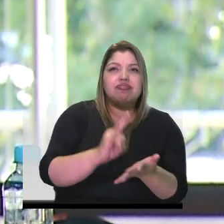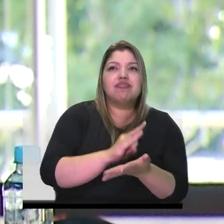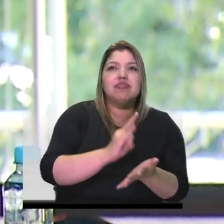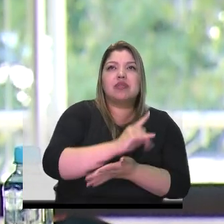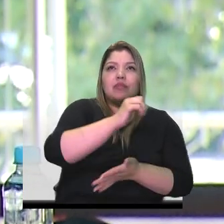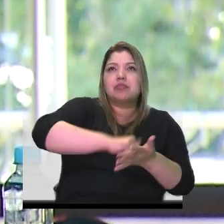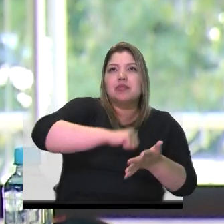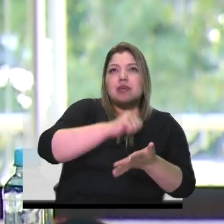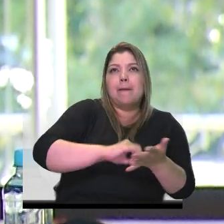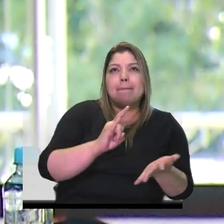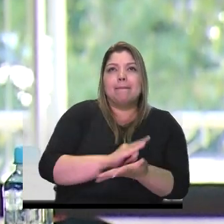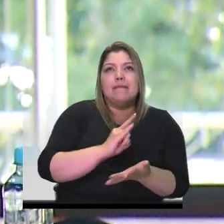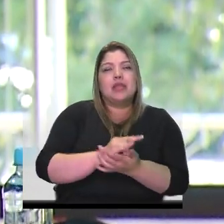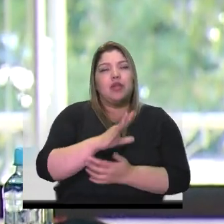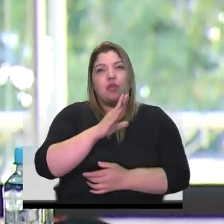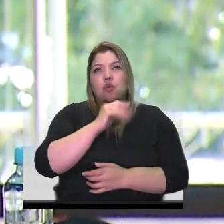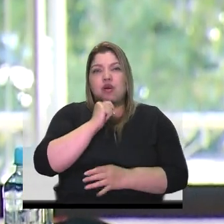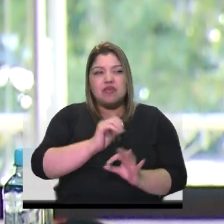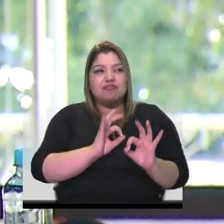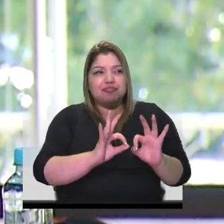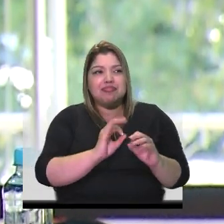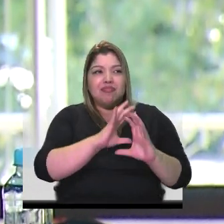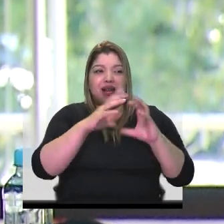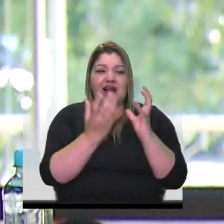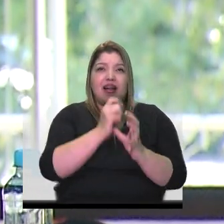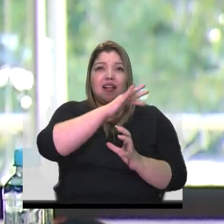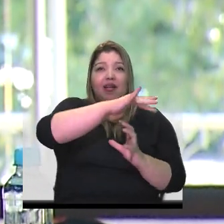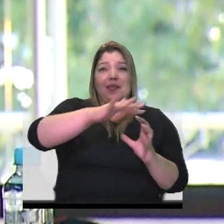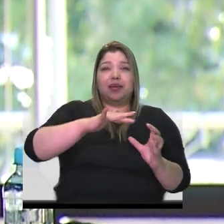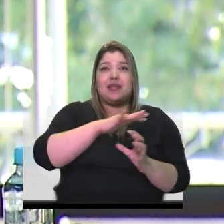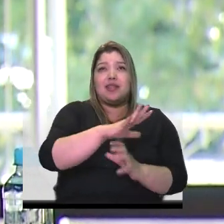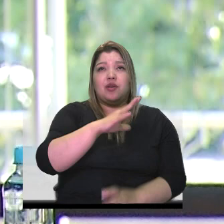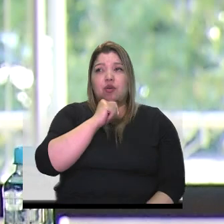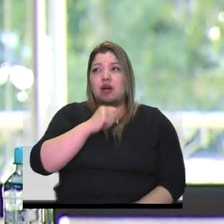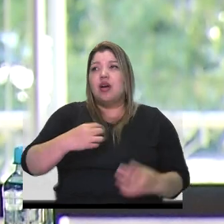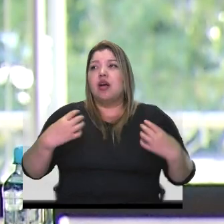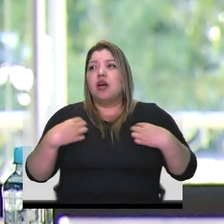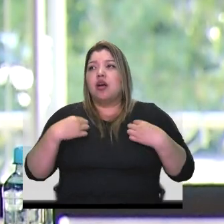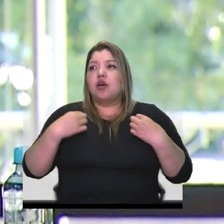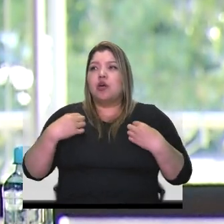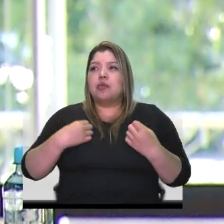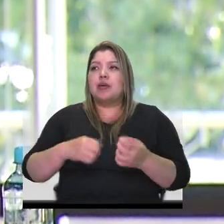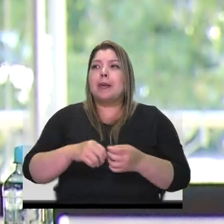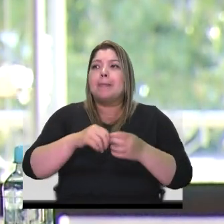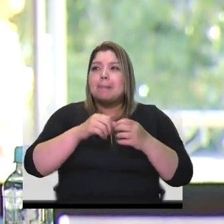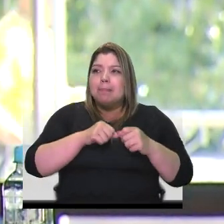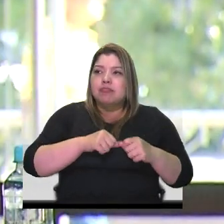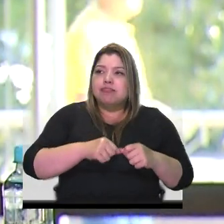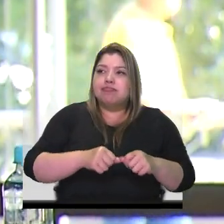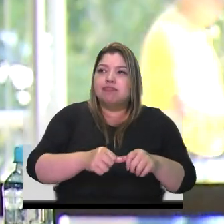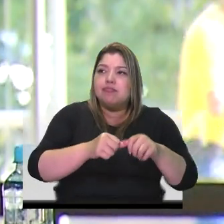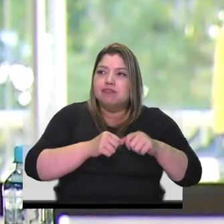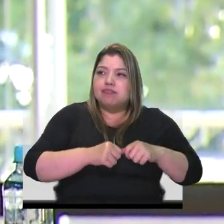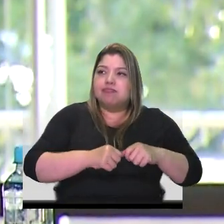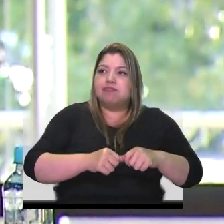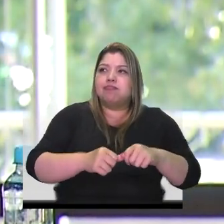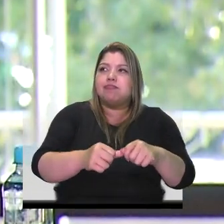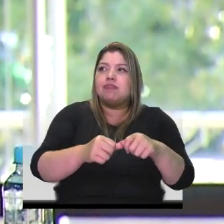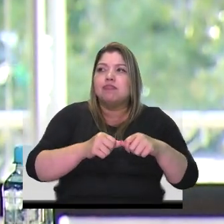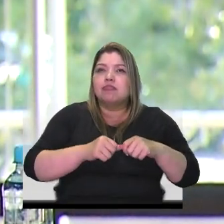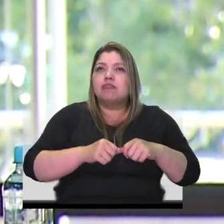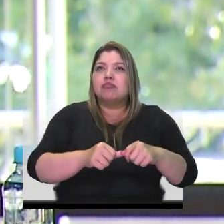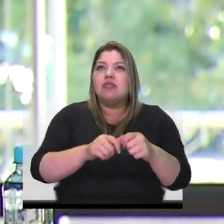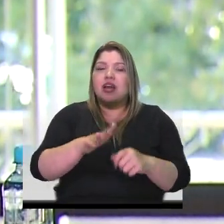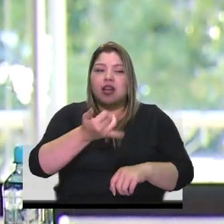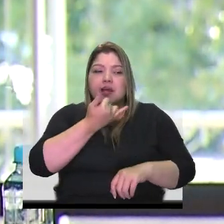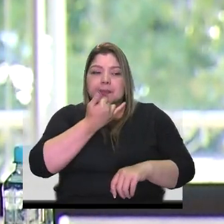realmente no es sostenible de ninguna manera. La durabilidad de las prendas, la circularidad de la, o sea, qué pasa con si